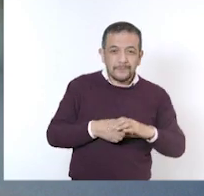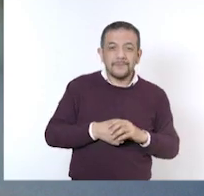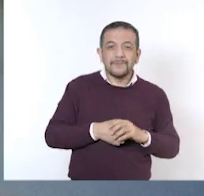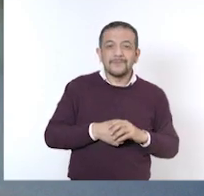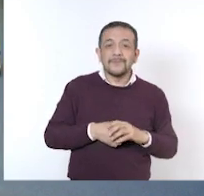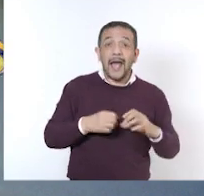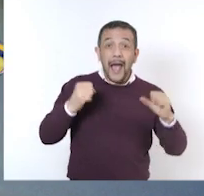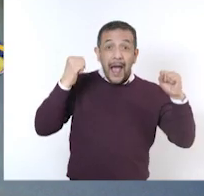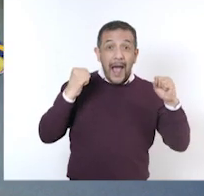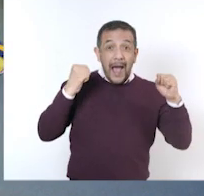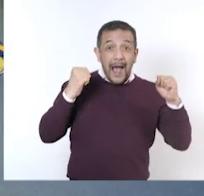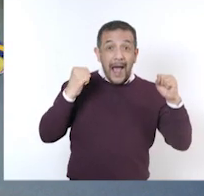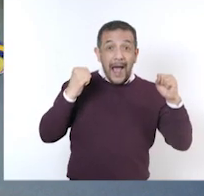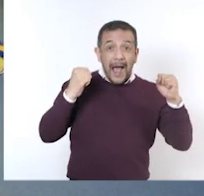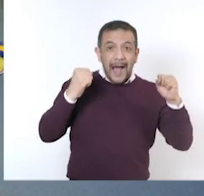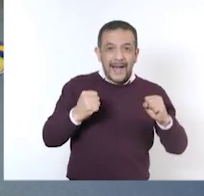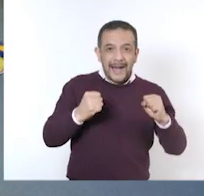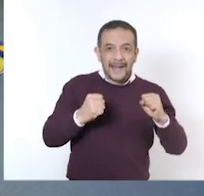Vamos, vamos.